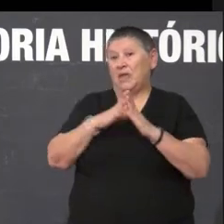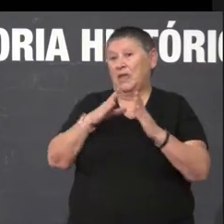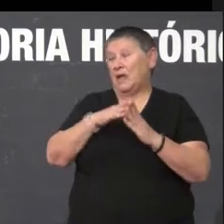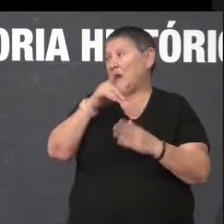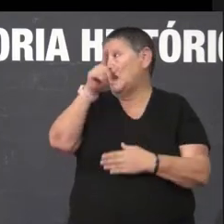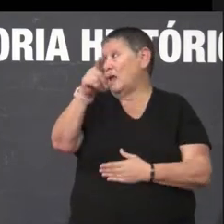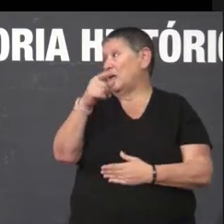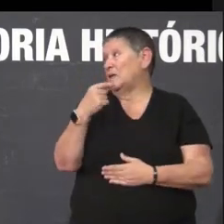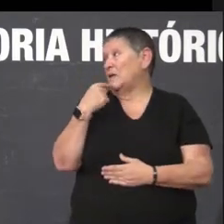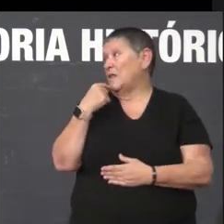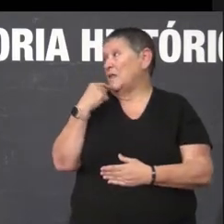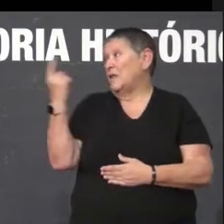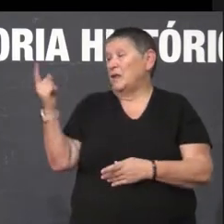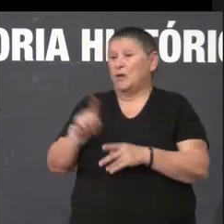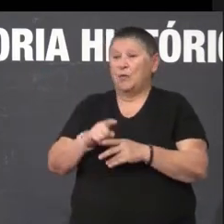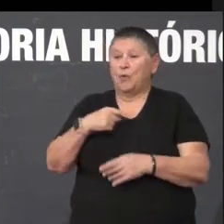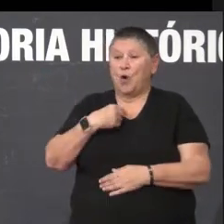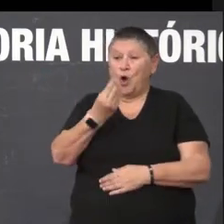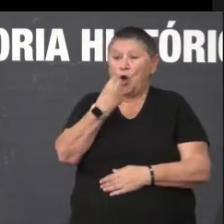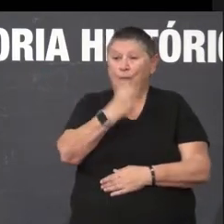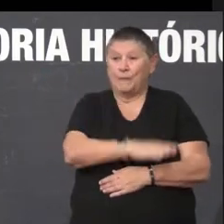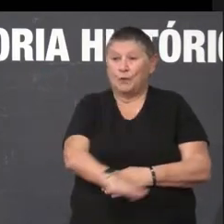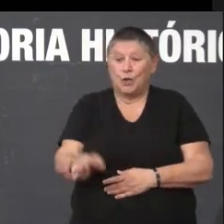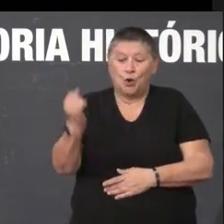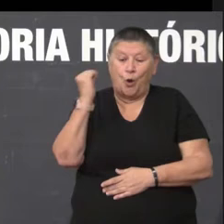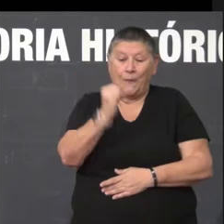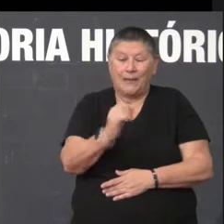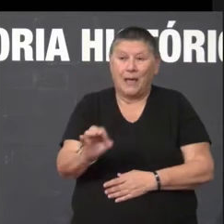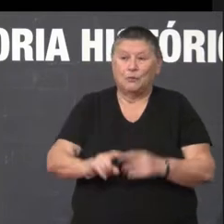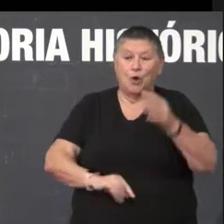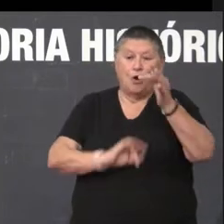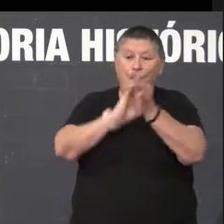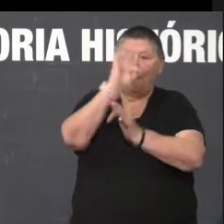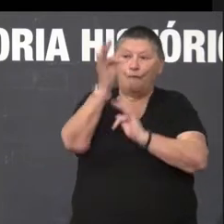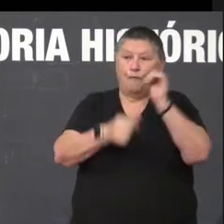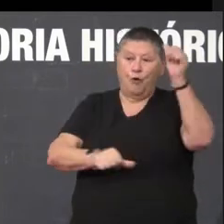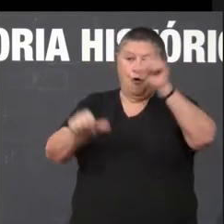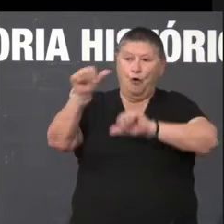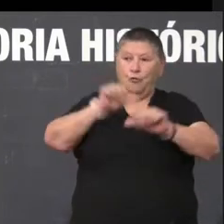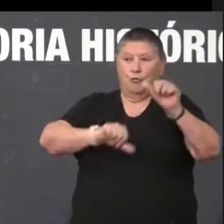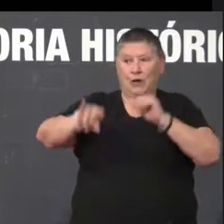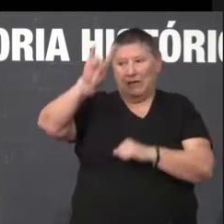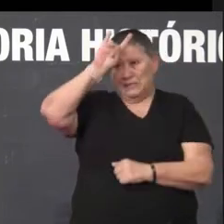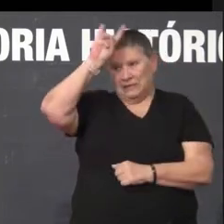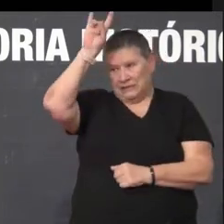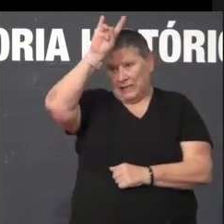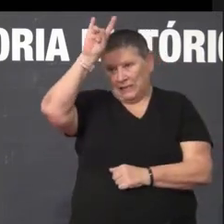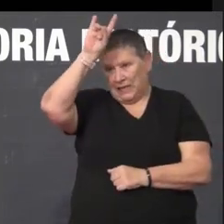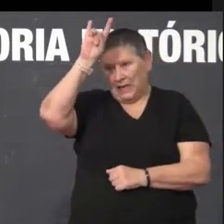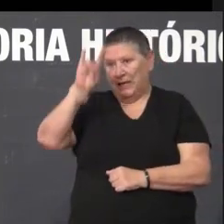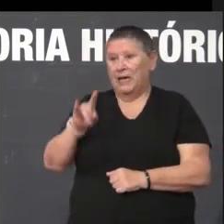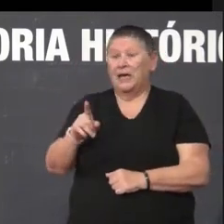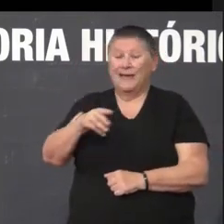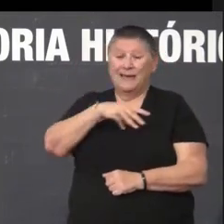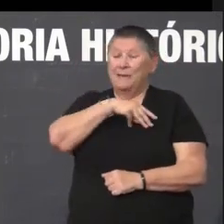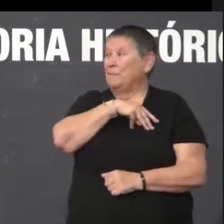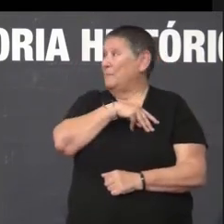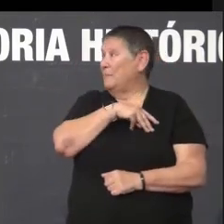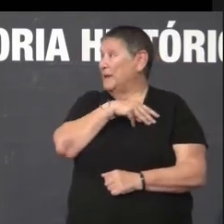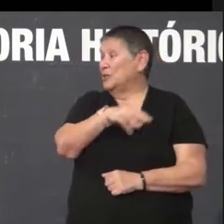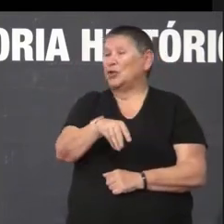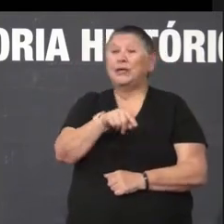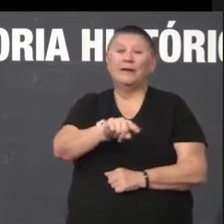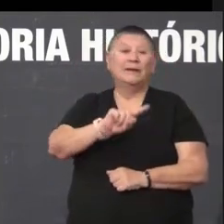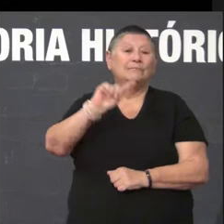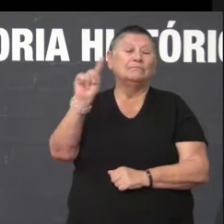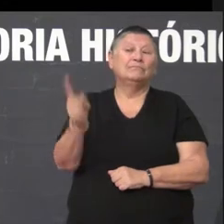menos que mata niños ou come niños ou fórmulas satánicas de calquer maneira. Todo o contrario. A masonería é